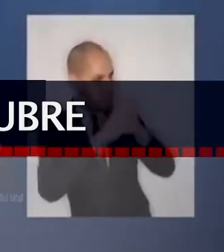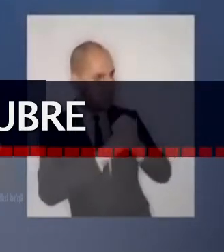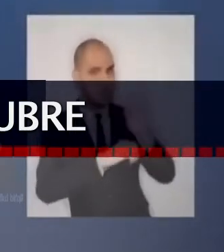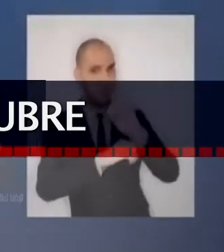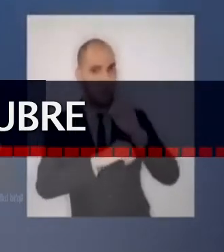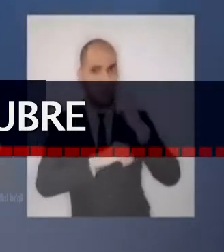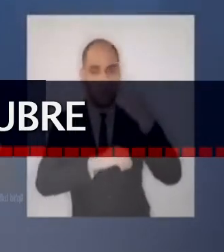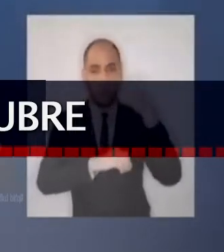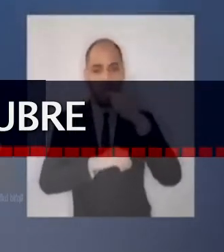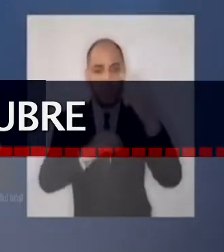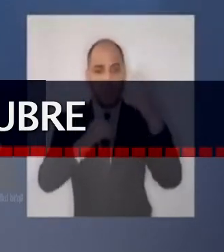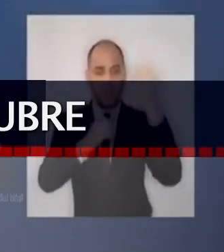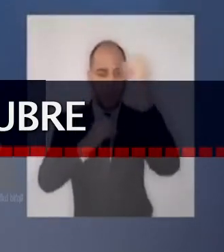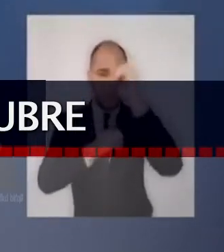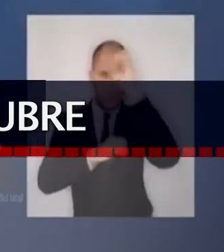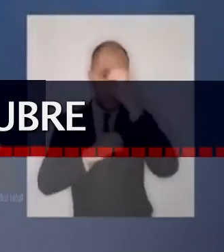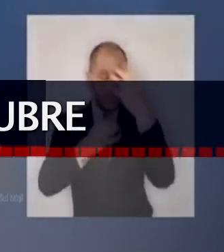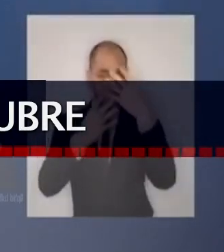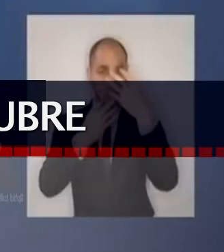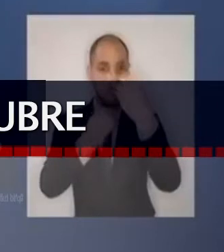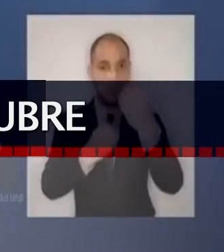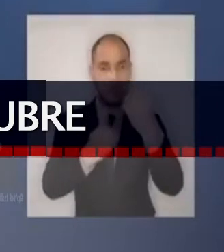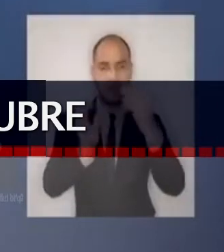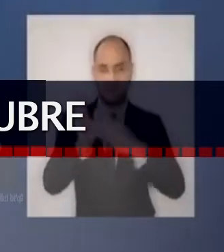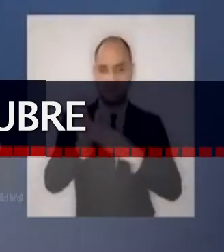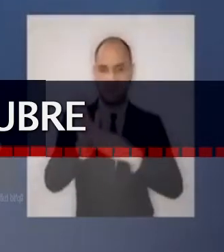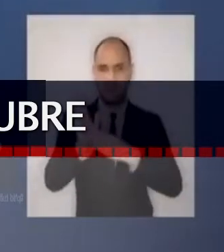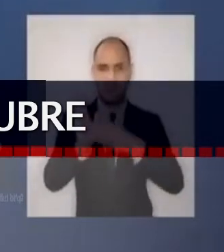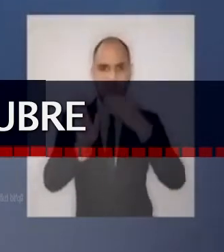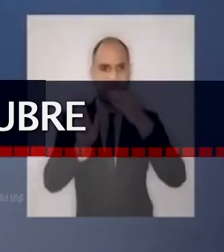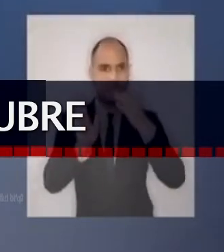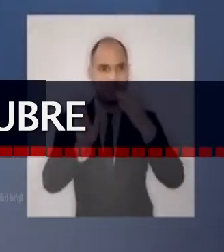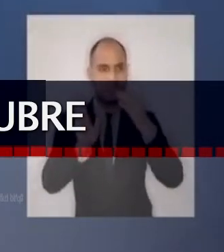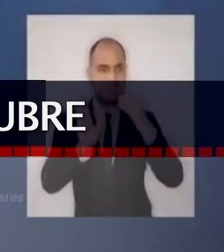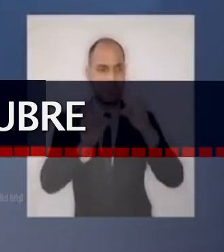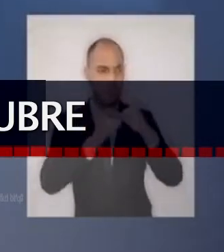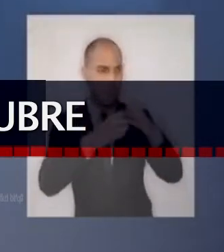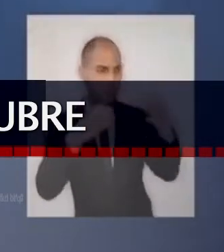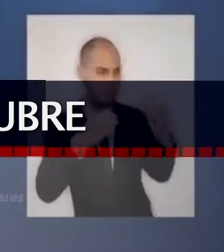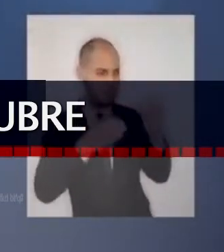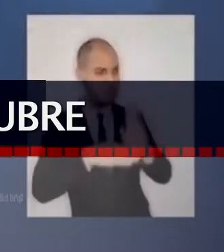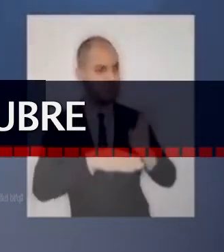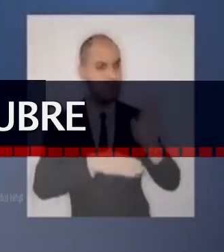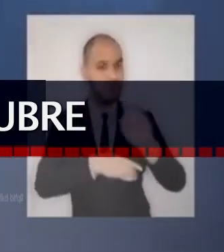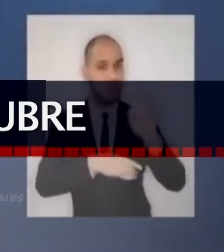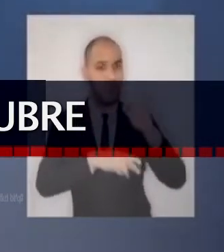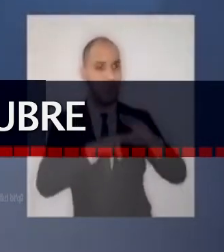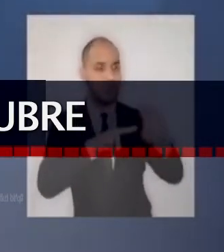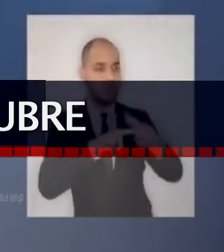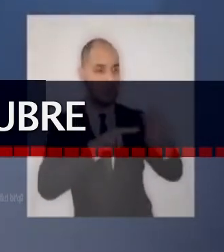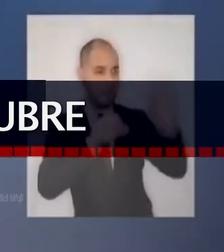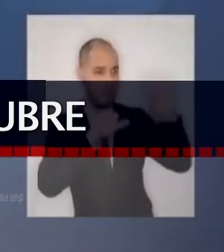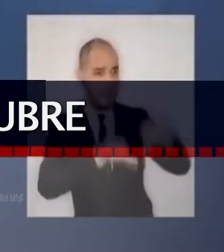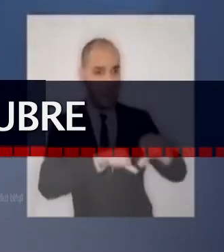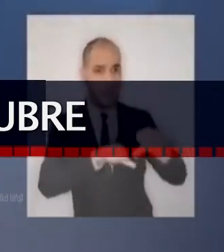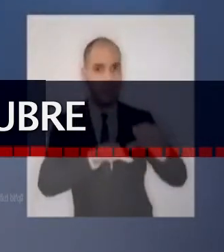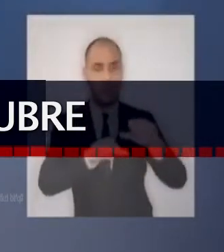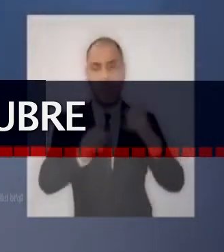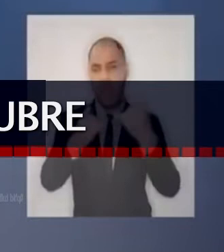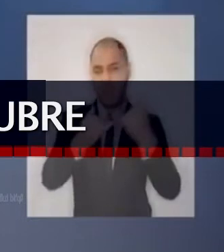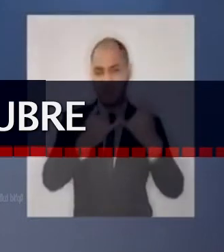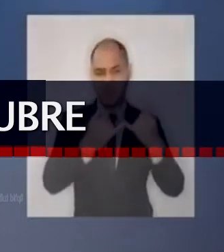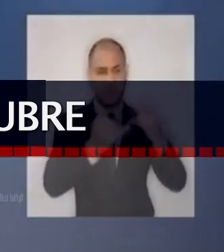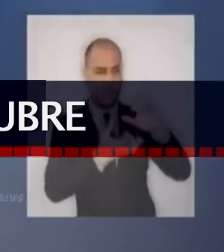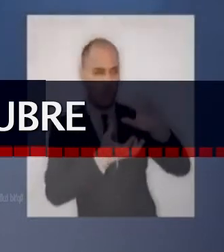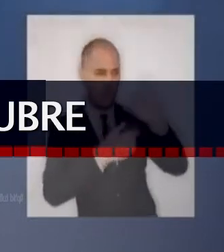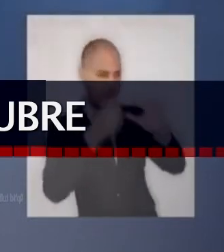comenzó a emitirse en todos los canales de televisión el 25 de septiembre y permanece en dos bloques hasta el 22 de octubre. Todos los canales se